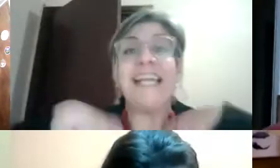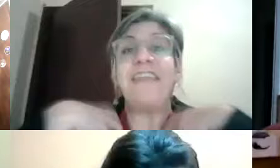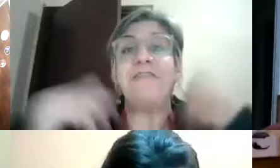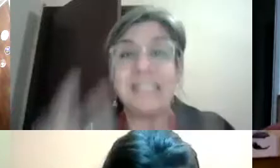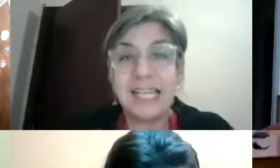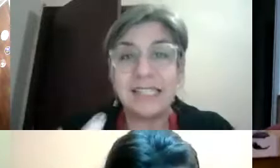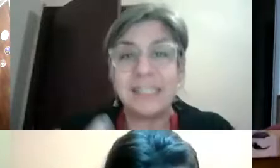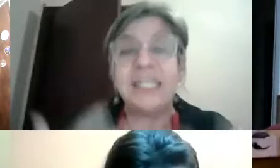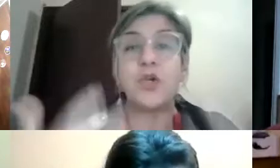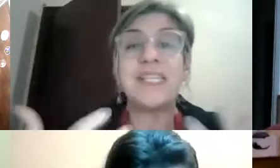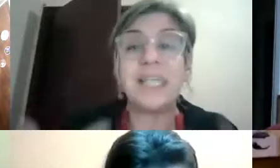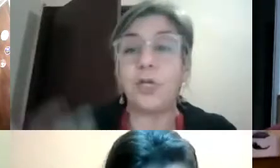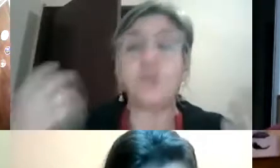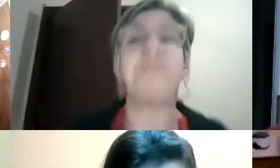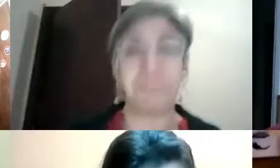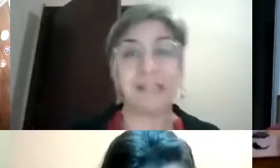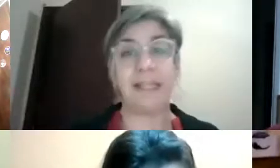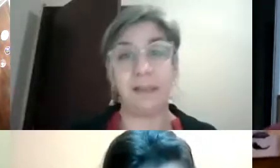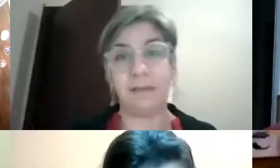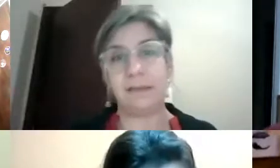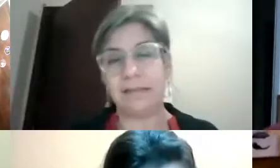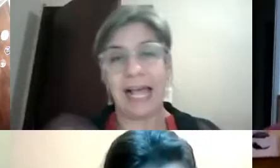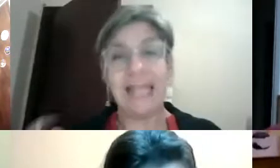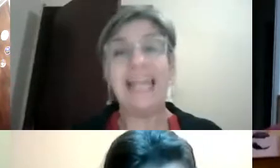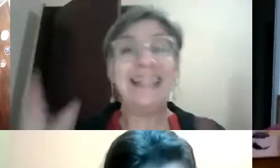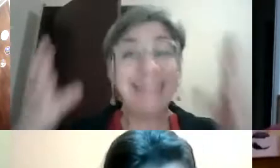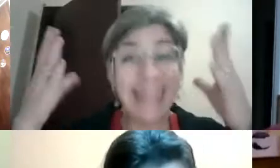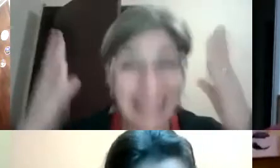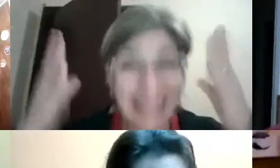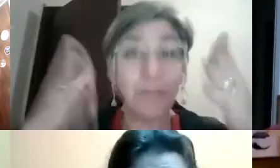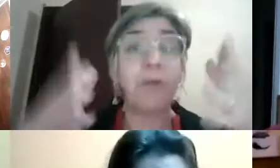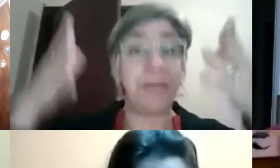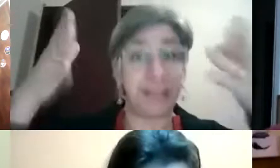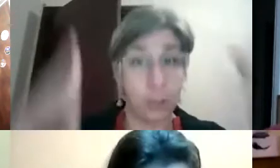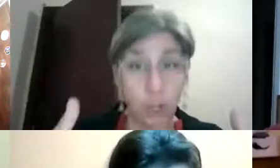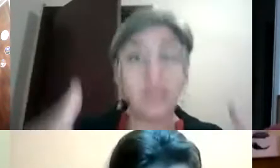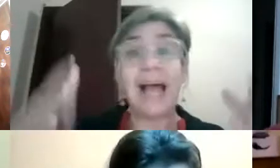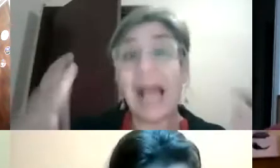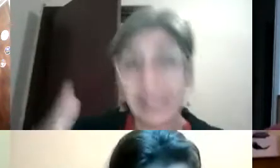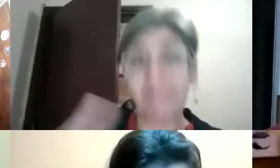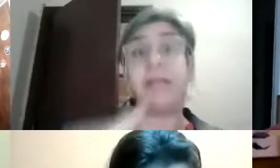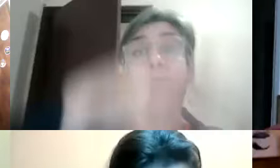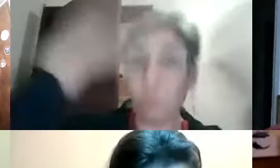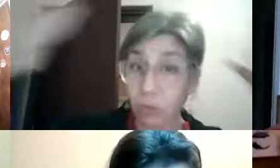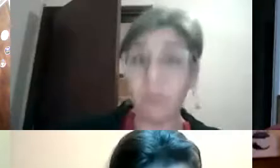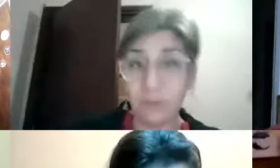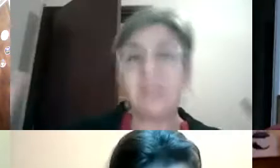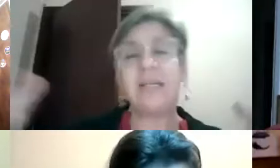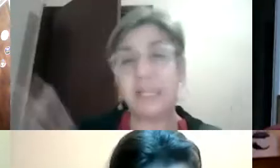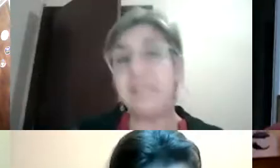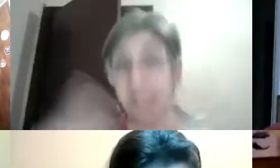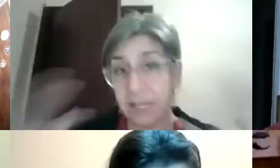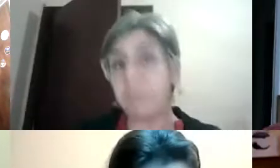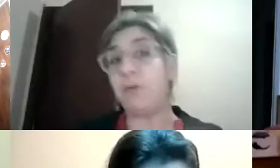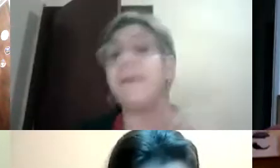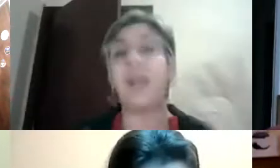persona genera defensas, y eso hace que no se infecte. De ese tipo de investigación hay en el mundo,